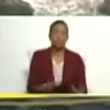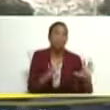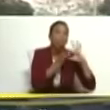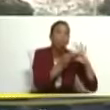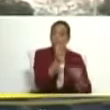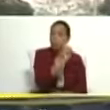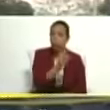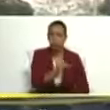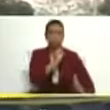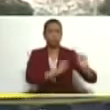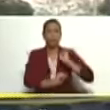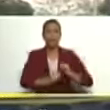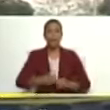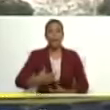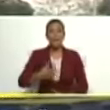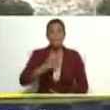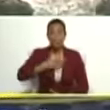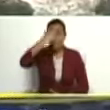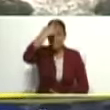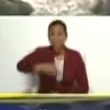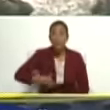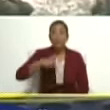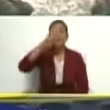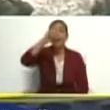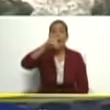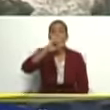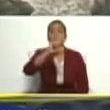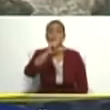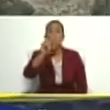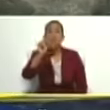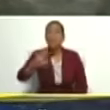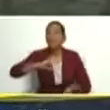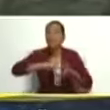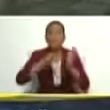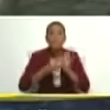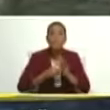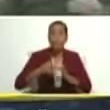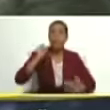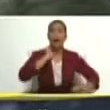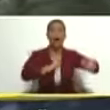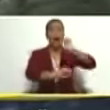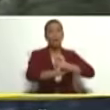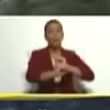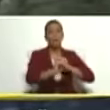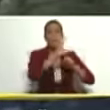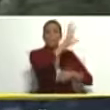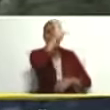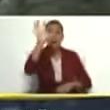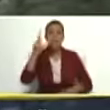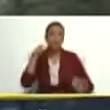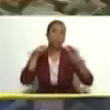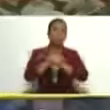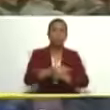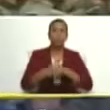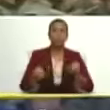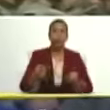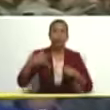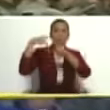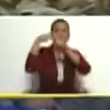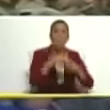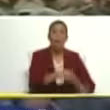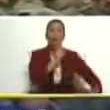Decirse militar venezolano es decirse militar antiimperialista,